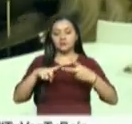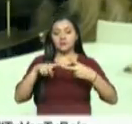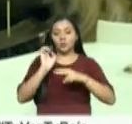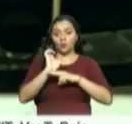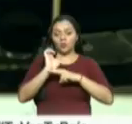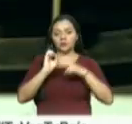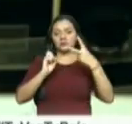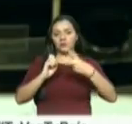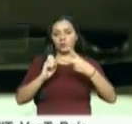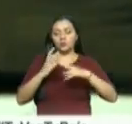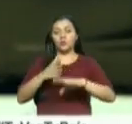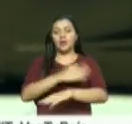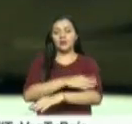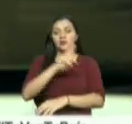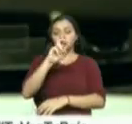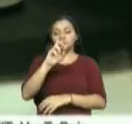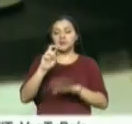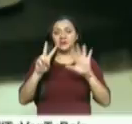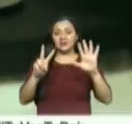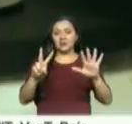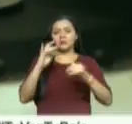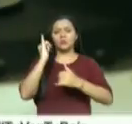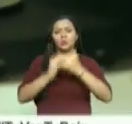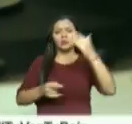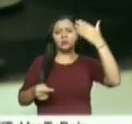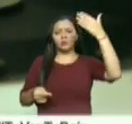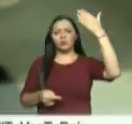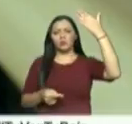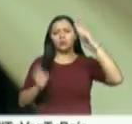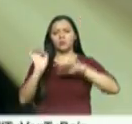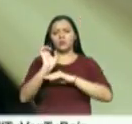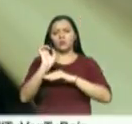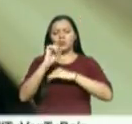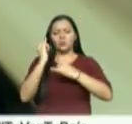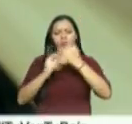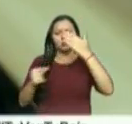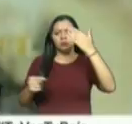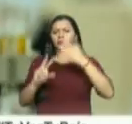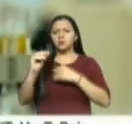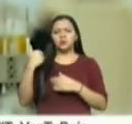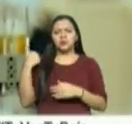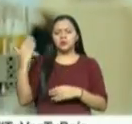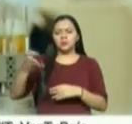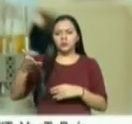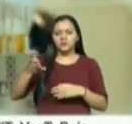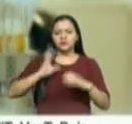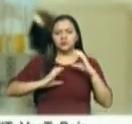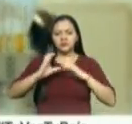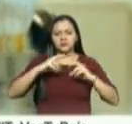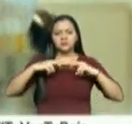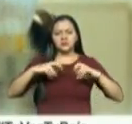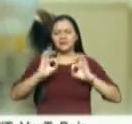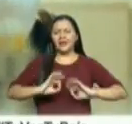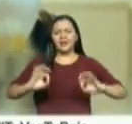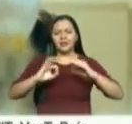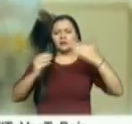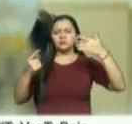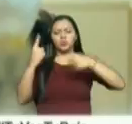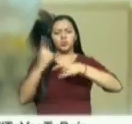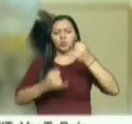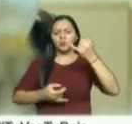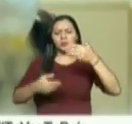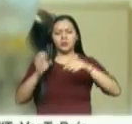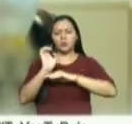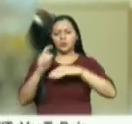2007, cuando el país se encontraba en el último lugar de las naciones que contaban con docentes dedicados a la investigación científica que